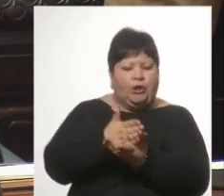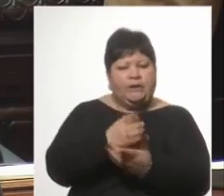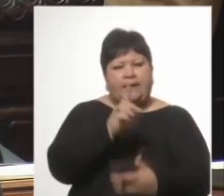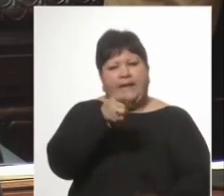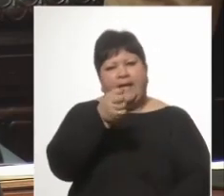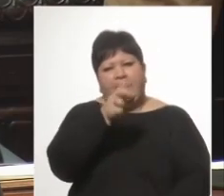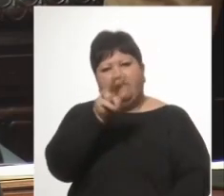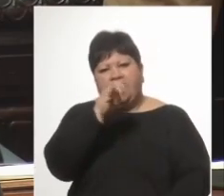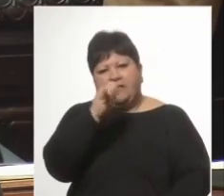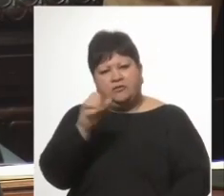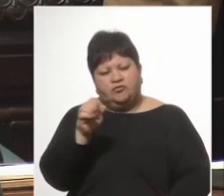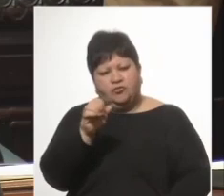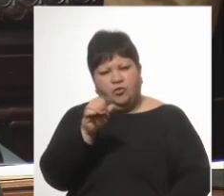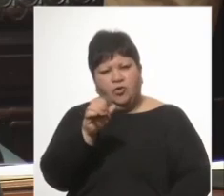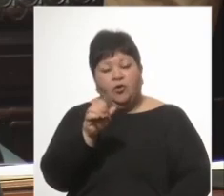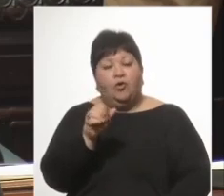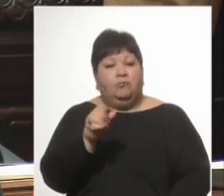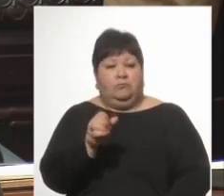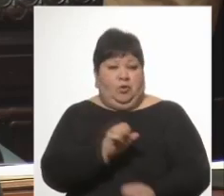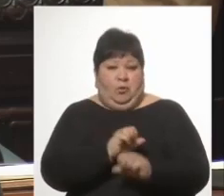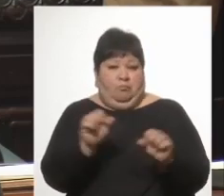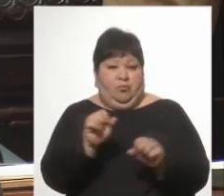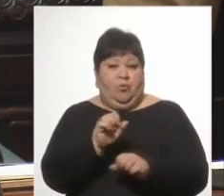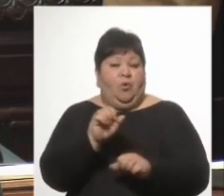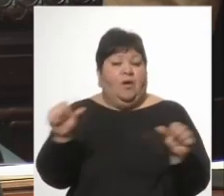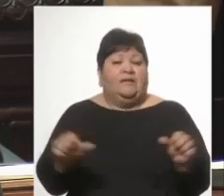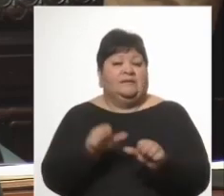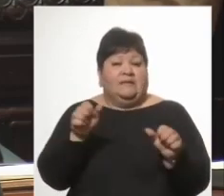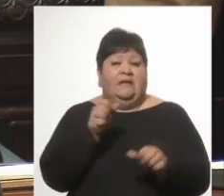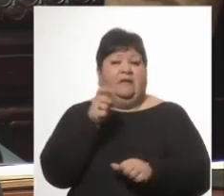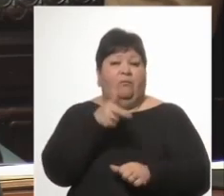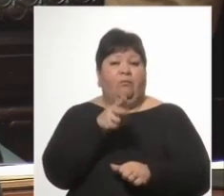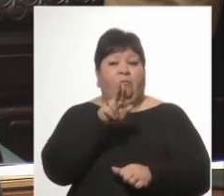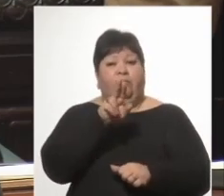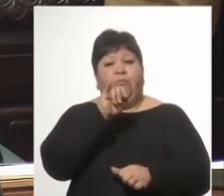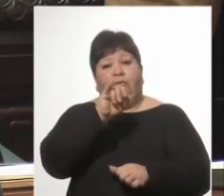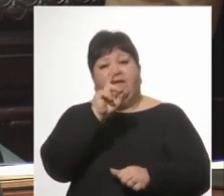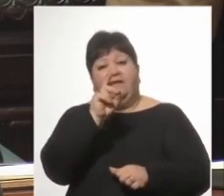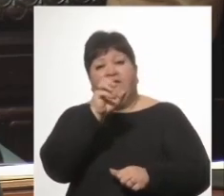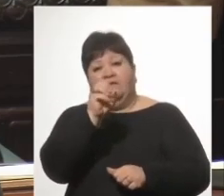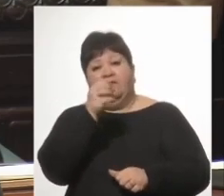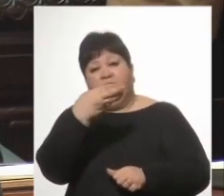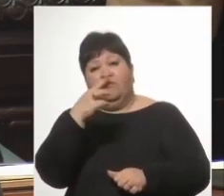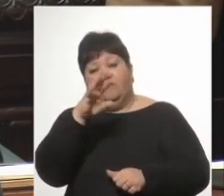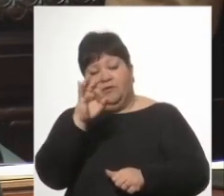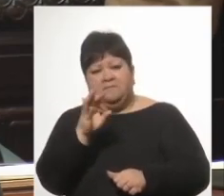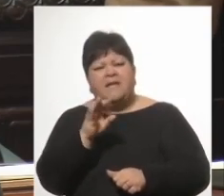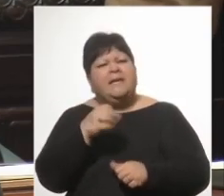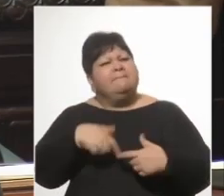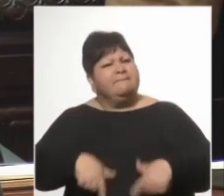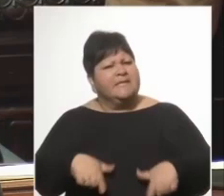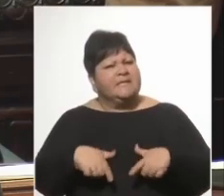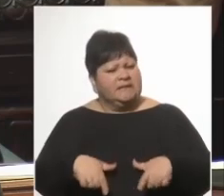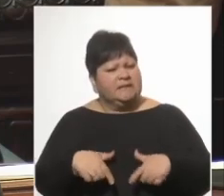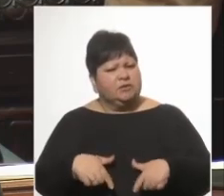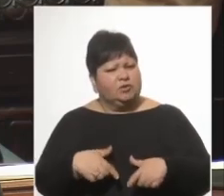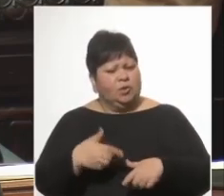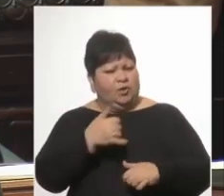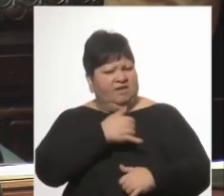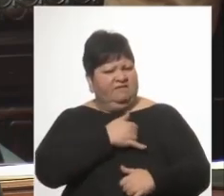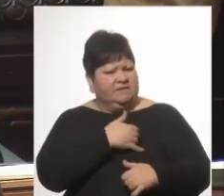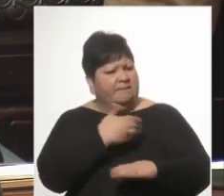me pidió el ministro de Defensa Nacional que yo lo tuviera al tanto, y cada instancia